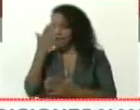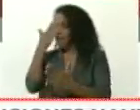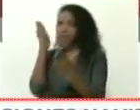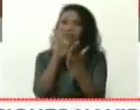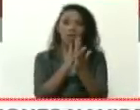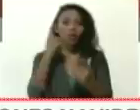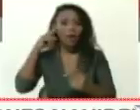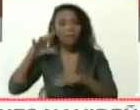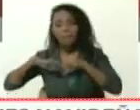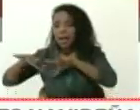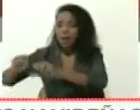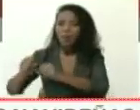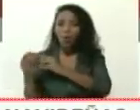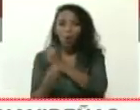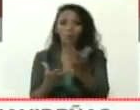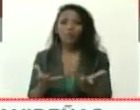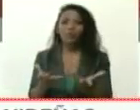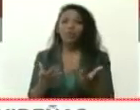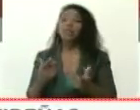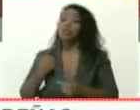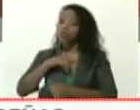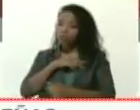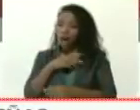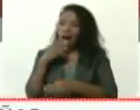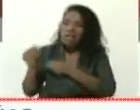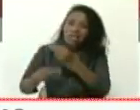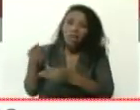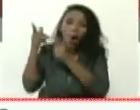imperialismo y nosotros venciendo. Eso es lo que estamos haciendo.